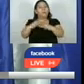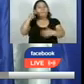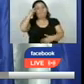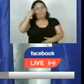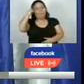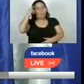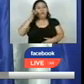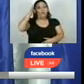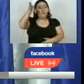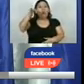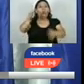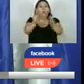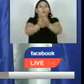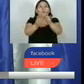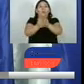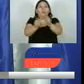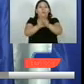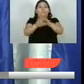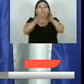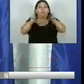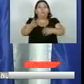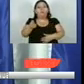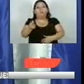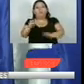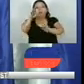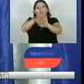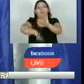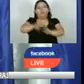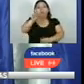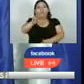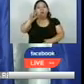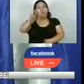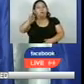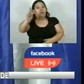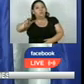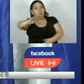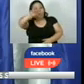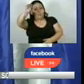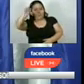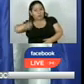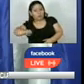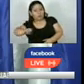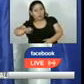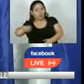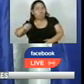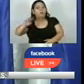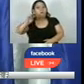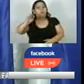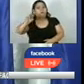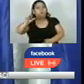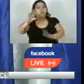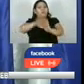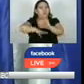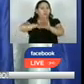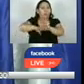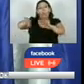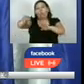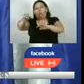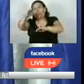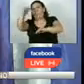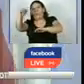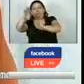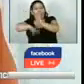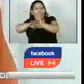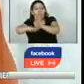La inflación se reduciría hasta 2.5% en 2023 por una baja de los precios mundiales de